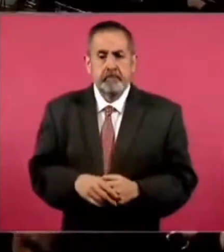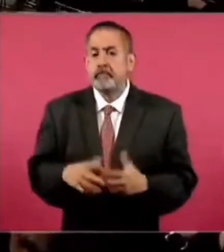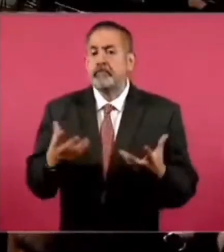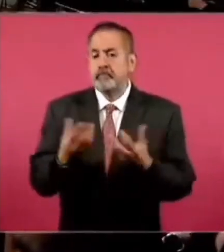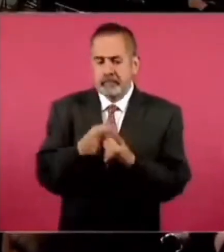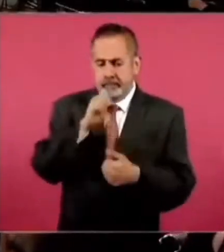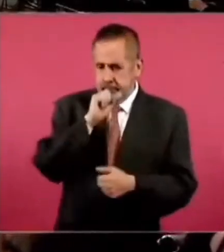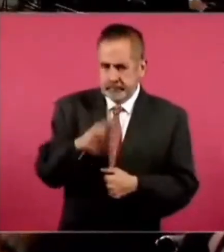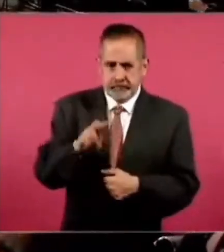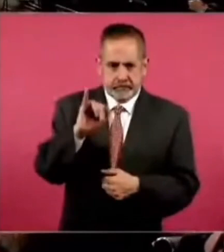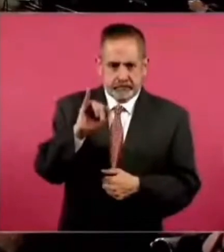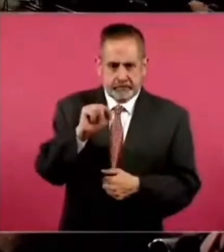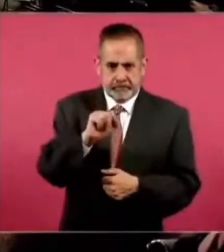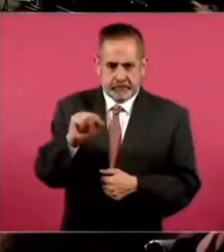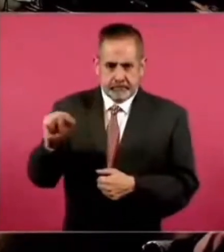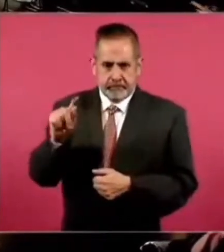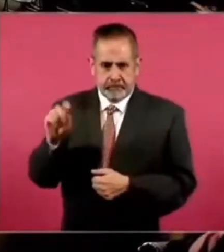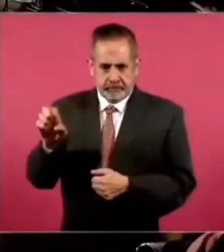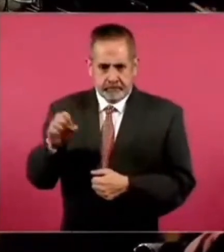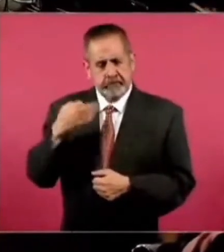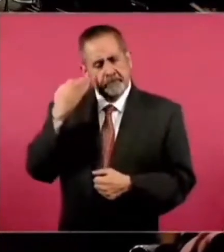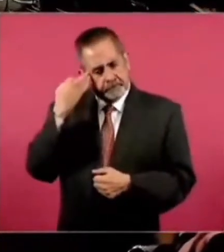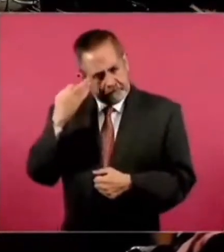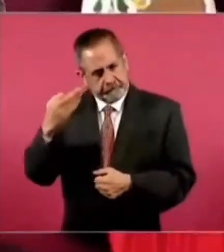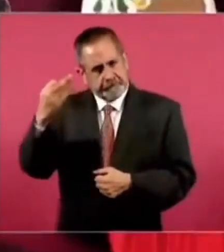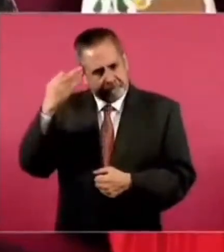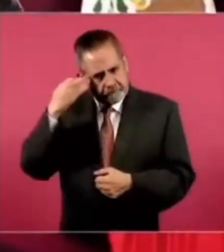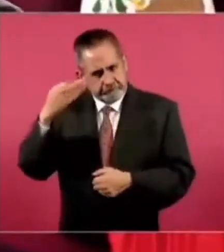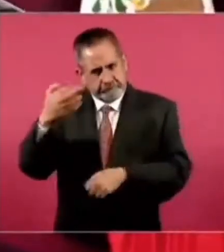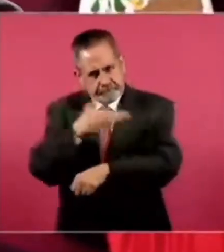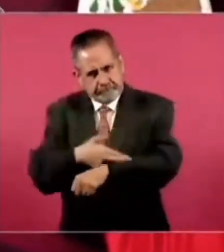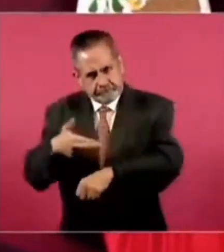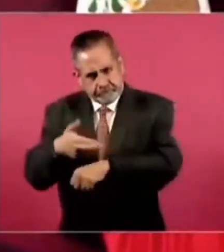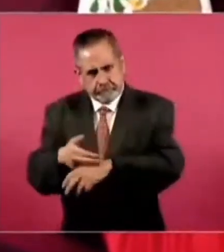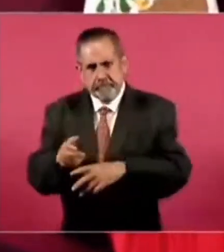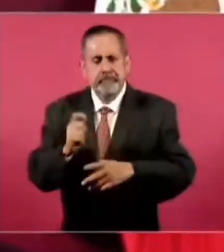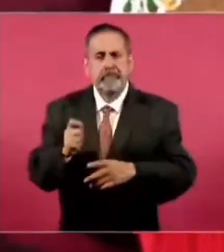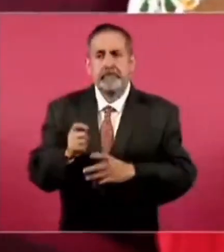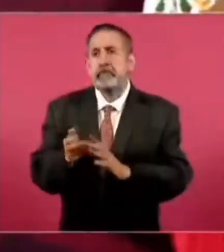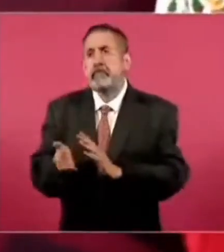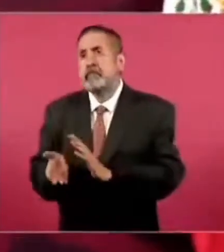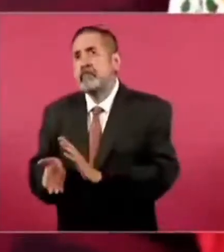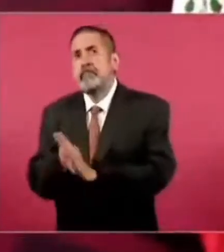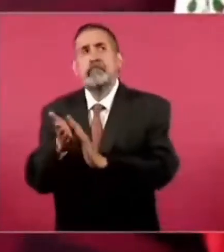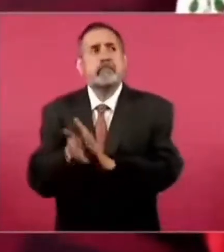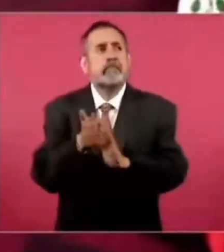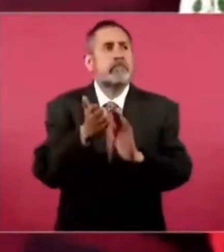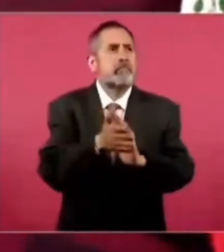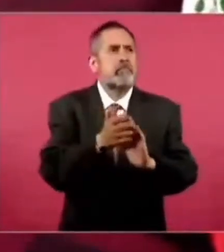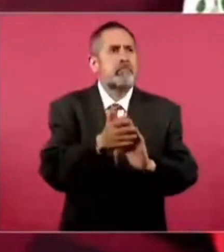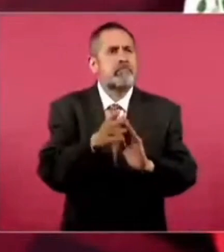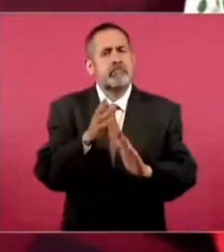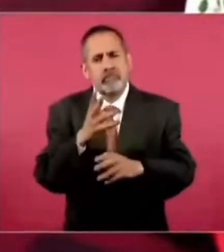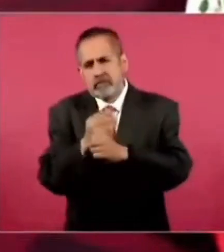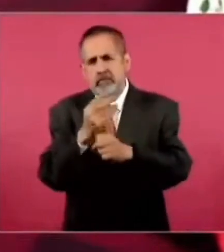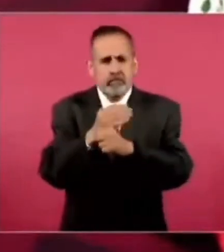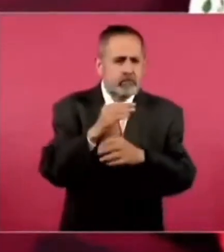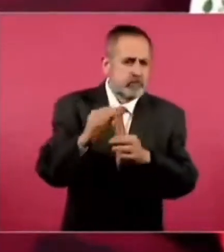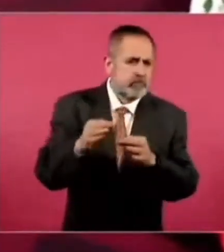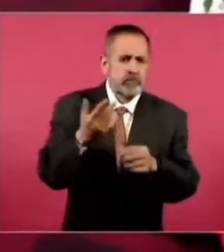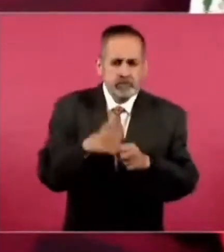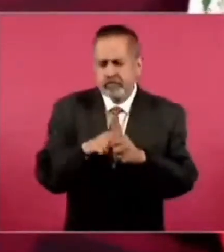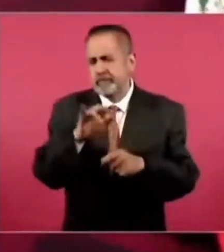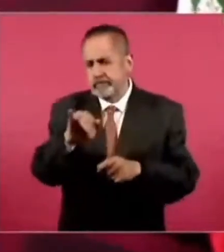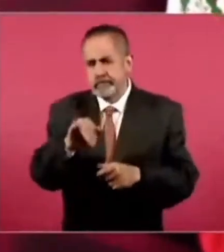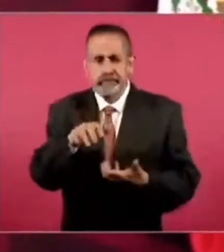también lleva su tiempo, no solo por la construcción de los hospitales, lo